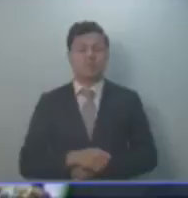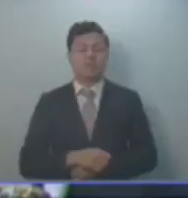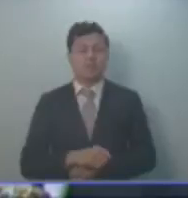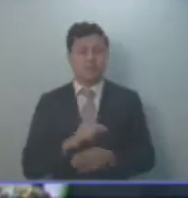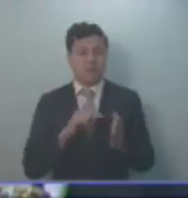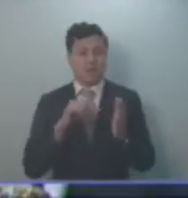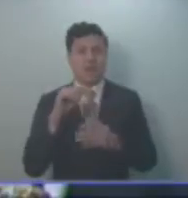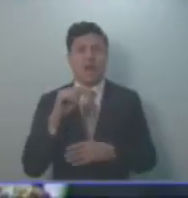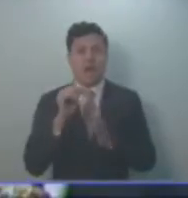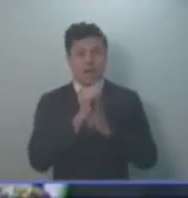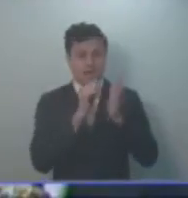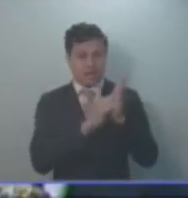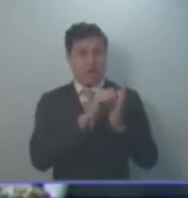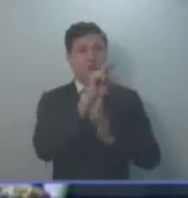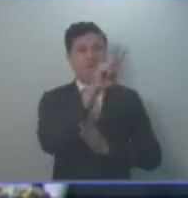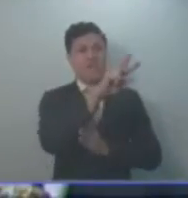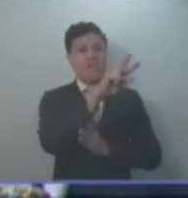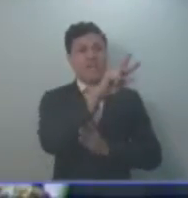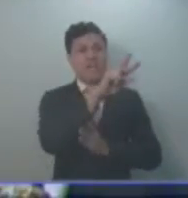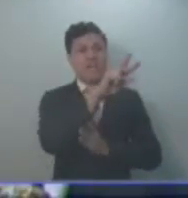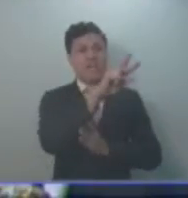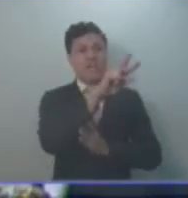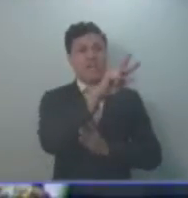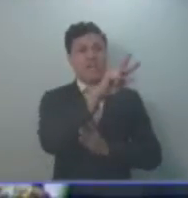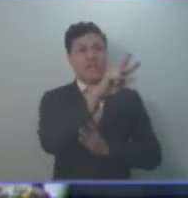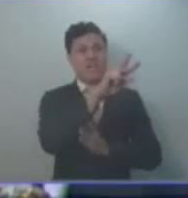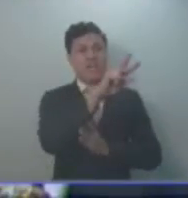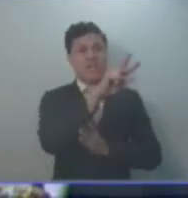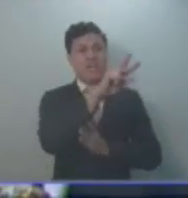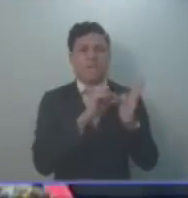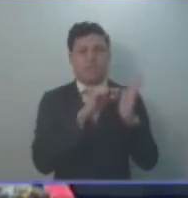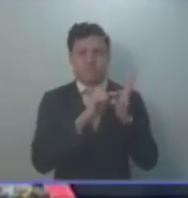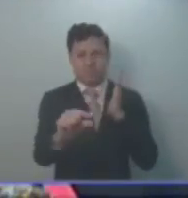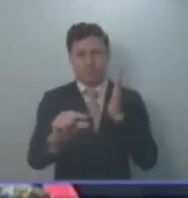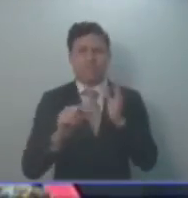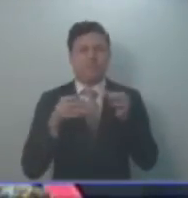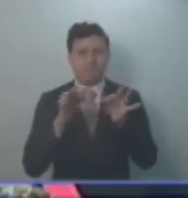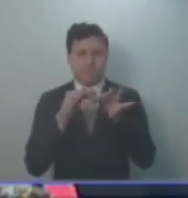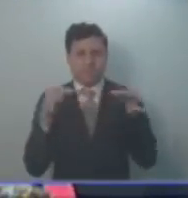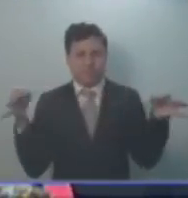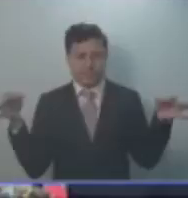M al artículo 29 de la siguiente manera.